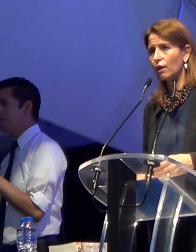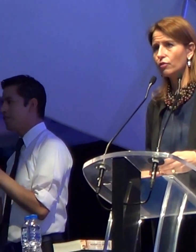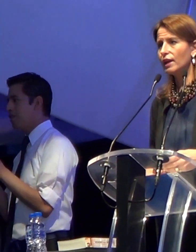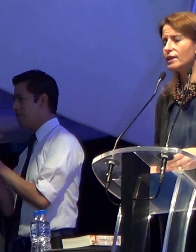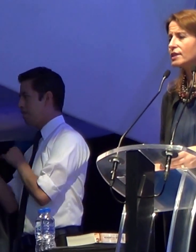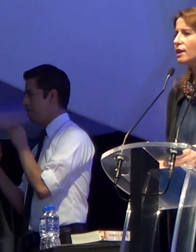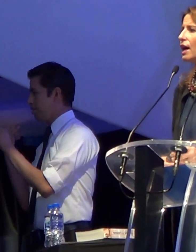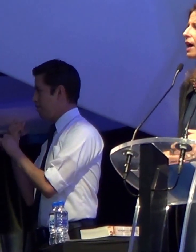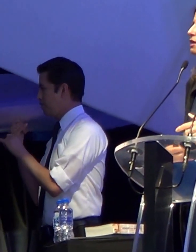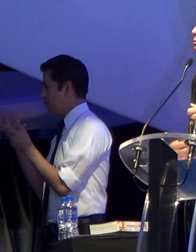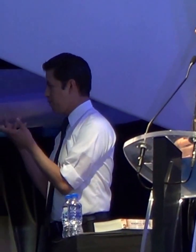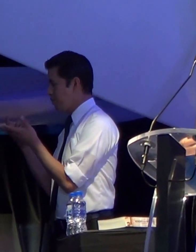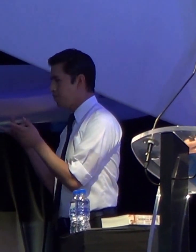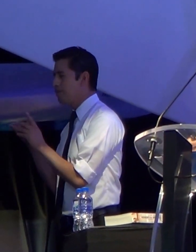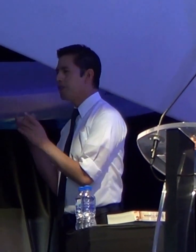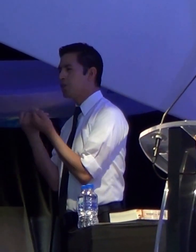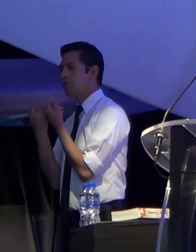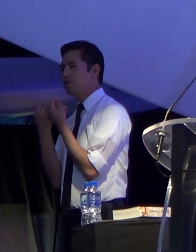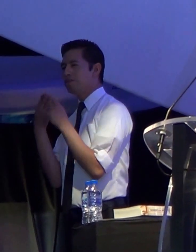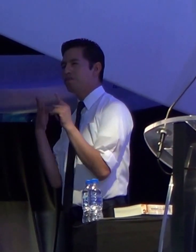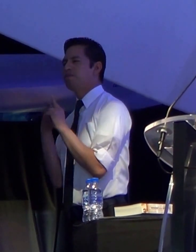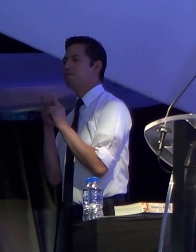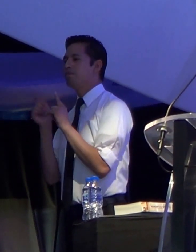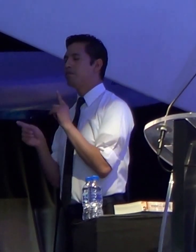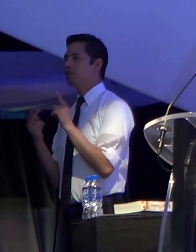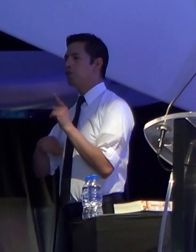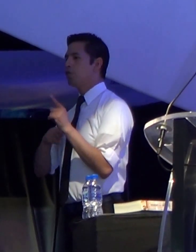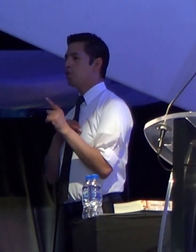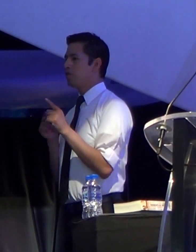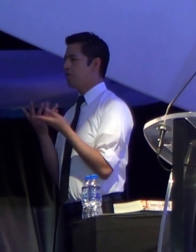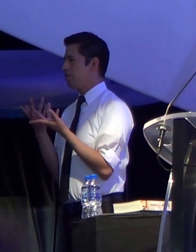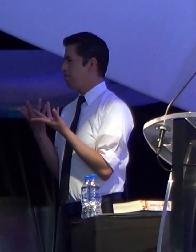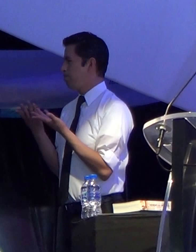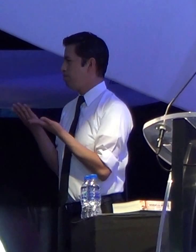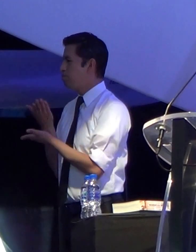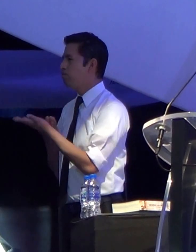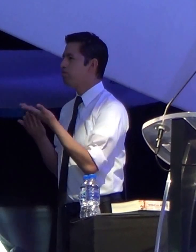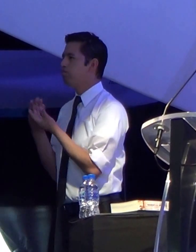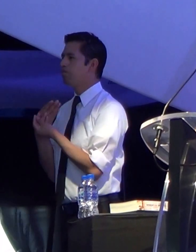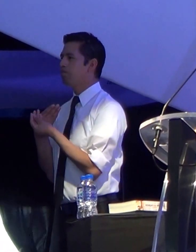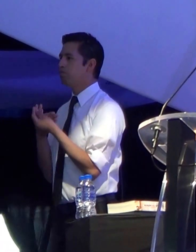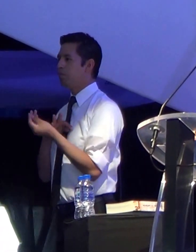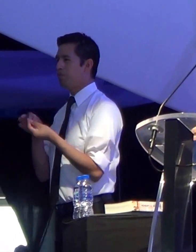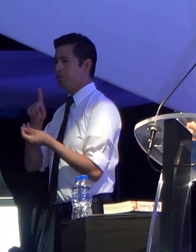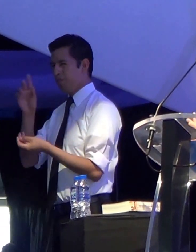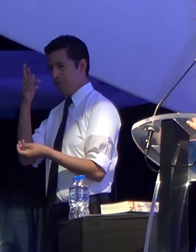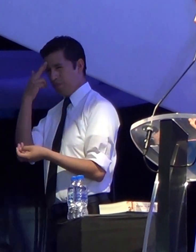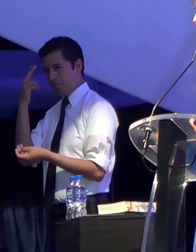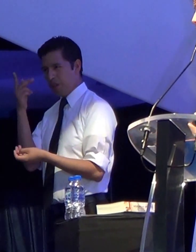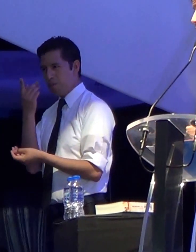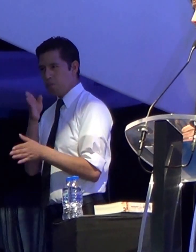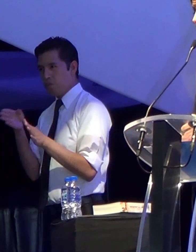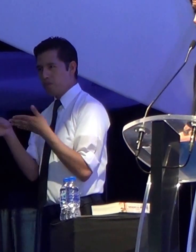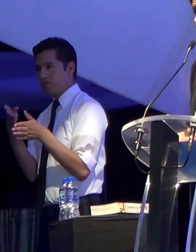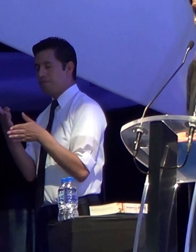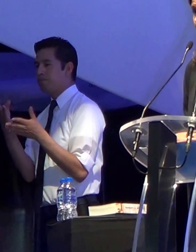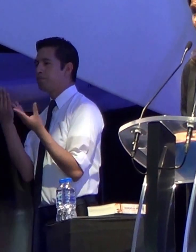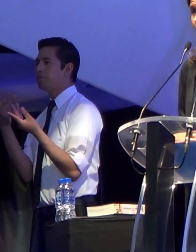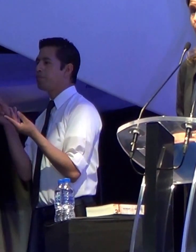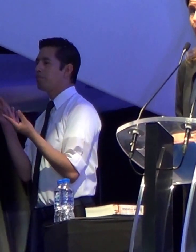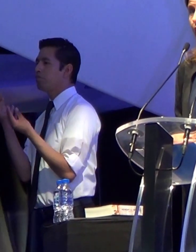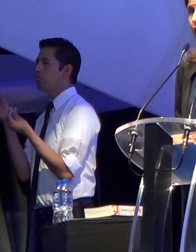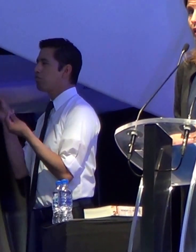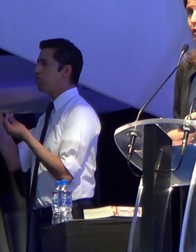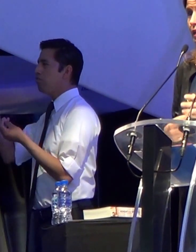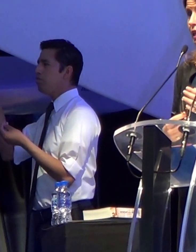relaciones internacionales. Hace especial énfasis en qué es lo que podemos compartir. Se acuerdan lo que les conté de la música, pero hay muchas comunidades